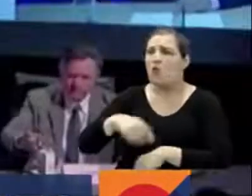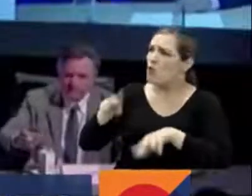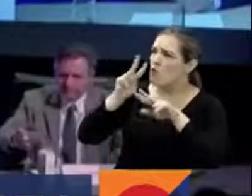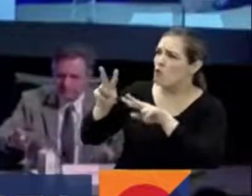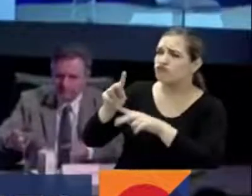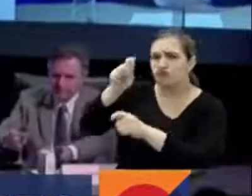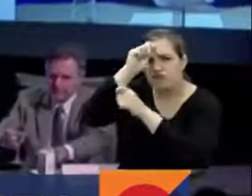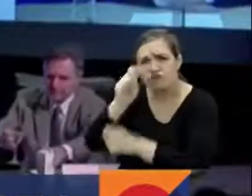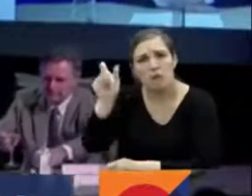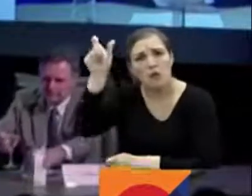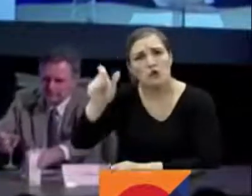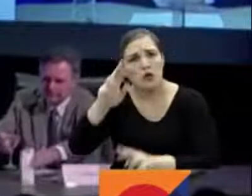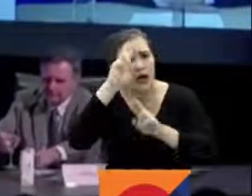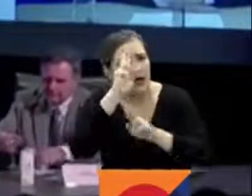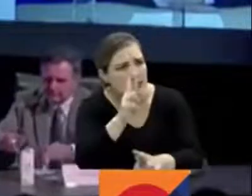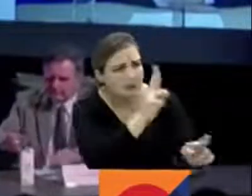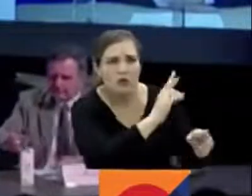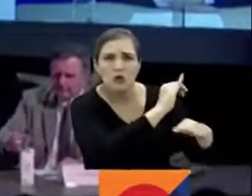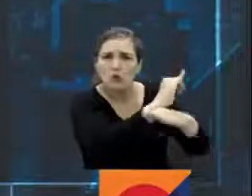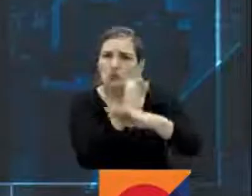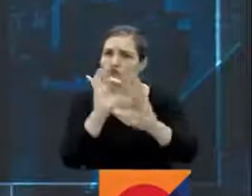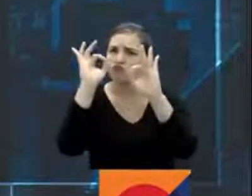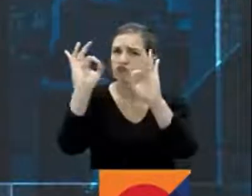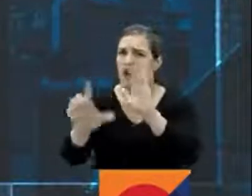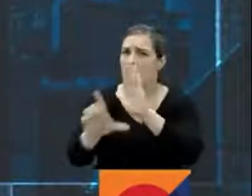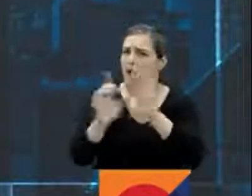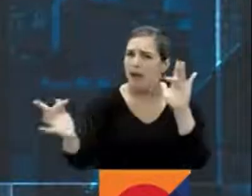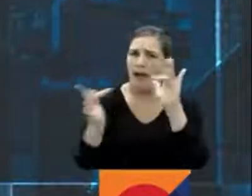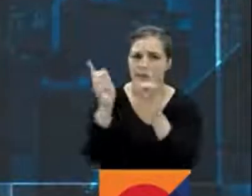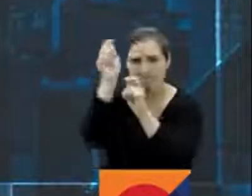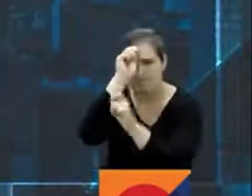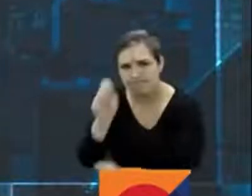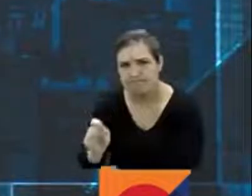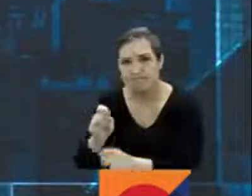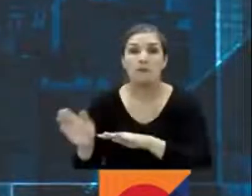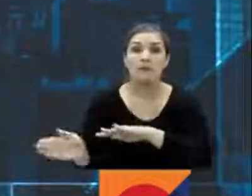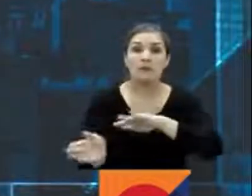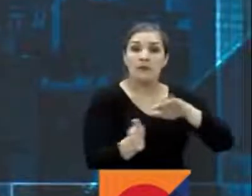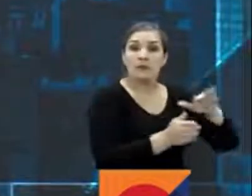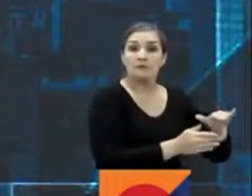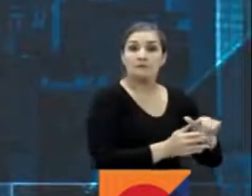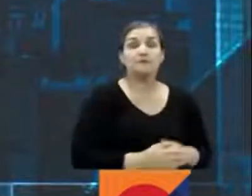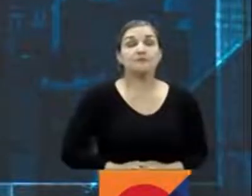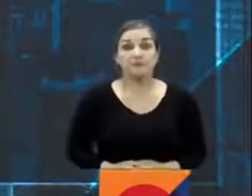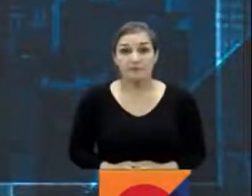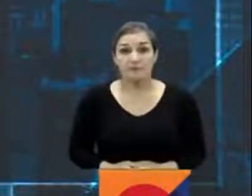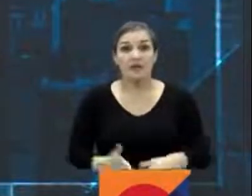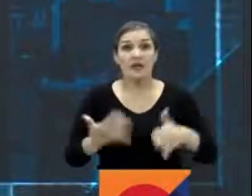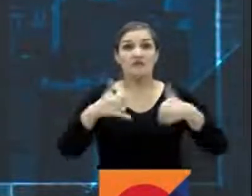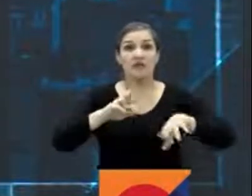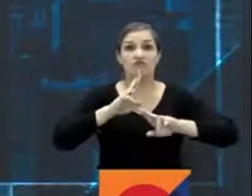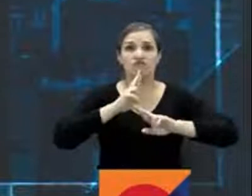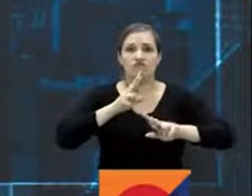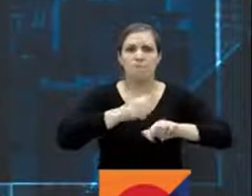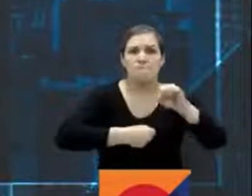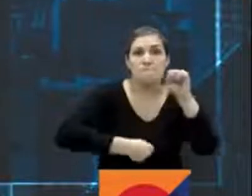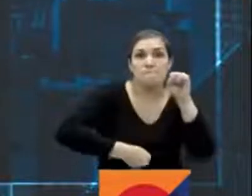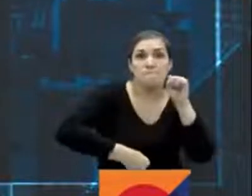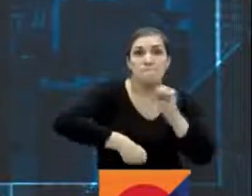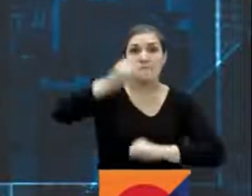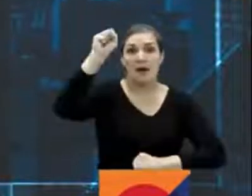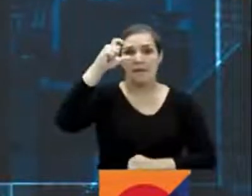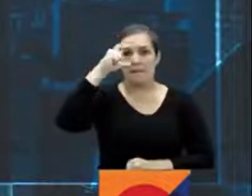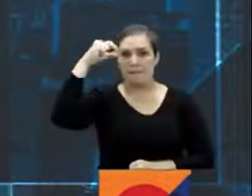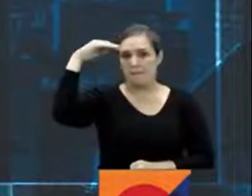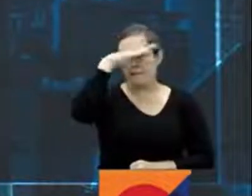el mayor respeto por las instituciones del país. Minutos después de la publicación de los resultados electorales que le dieron la victoria a